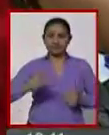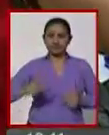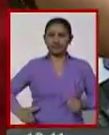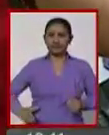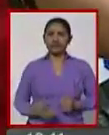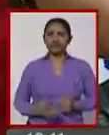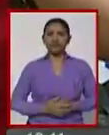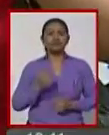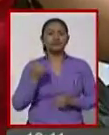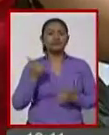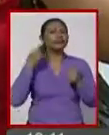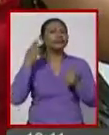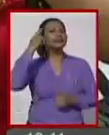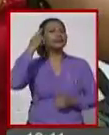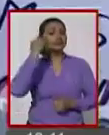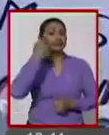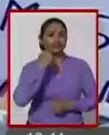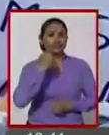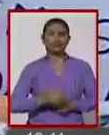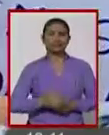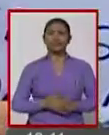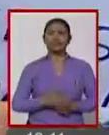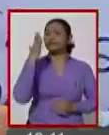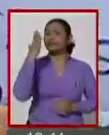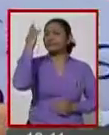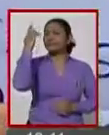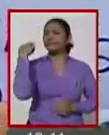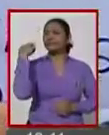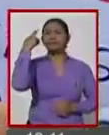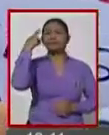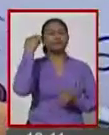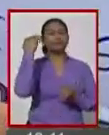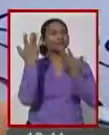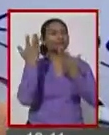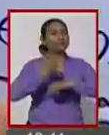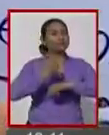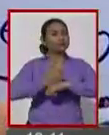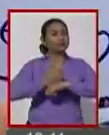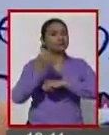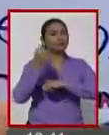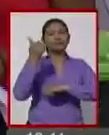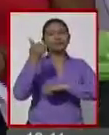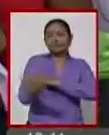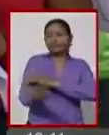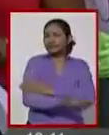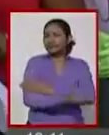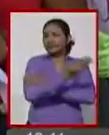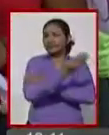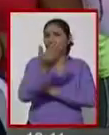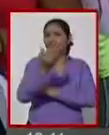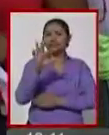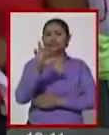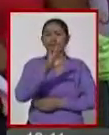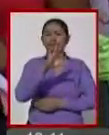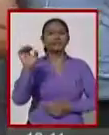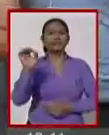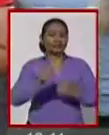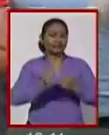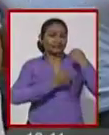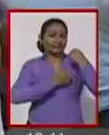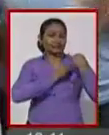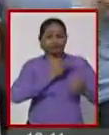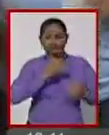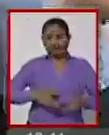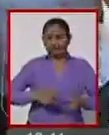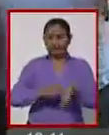Un motivo que nos diga por qué motivo nos dejó esperando hasta las 10 de la mañana. Son más de 900 guardias municipales de la